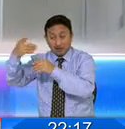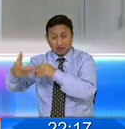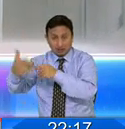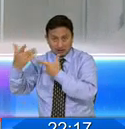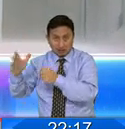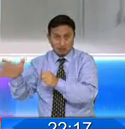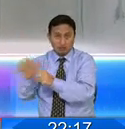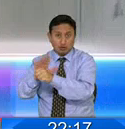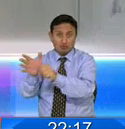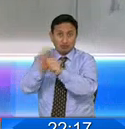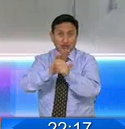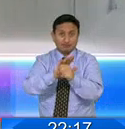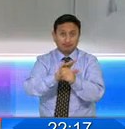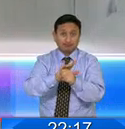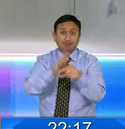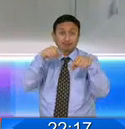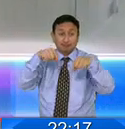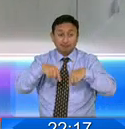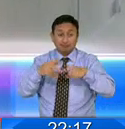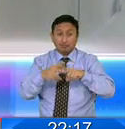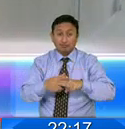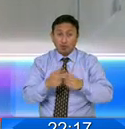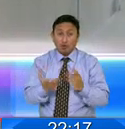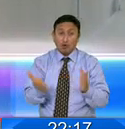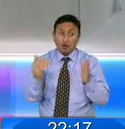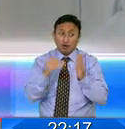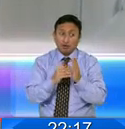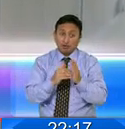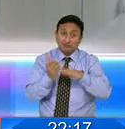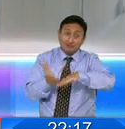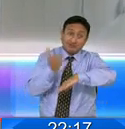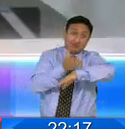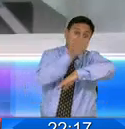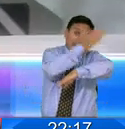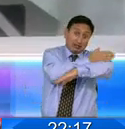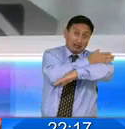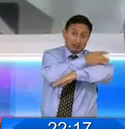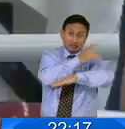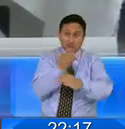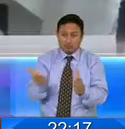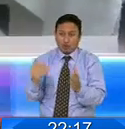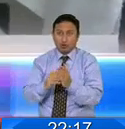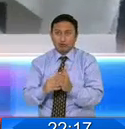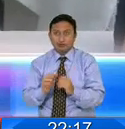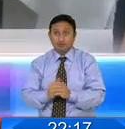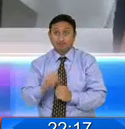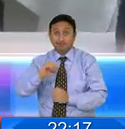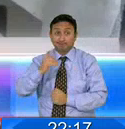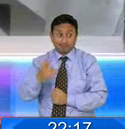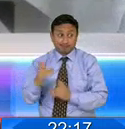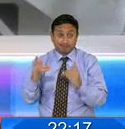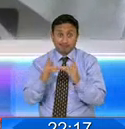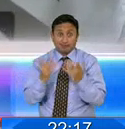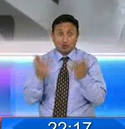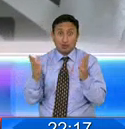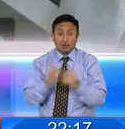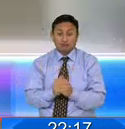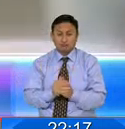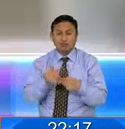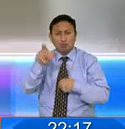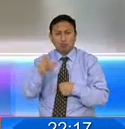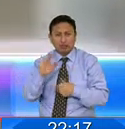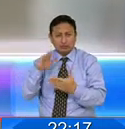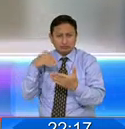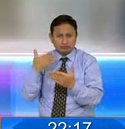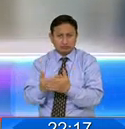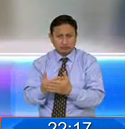también llenas. Es decir, que estamos comenzando a vivir lo que ya se vivió. Y sí, aquí ya no hay camas. Quienes diariamente